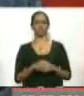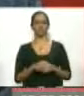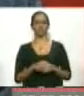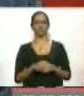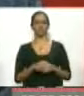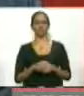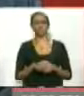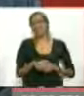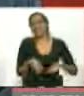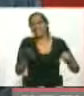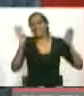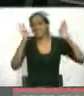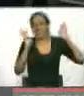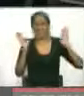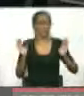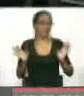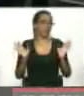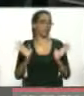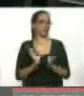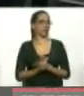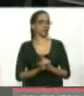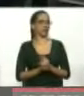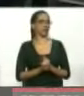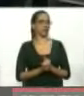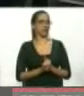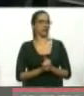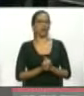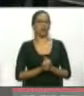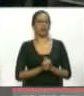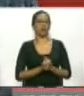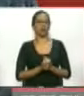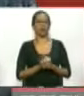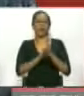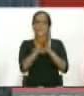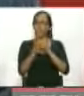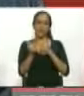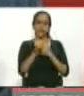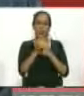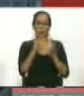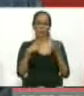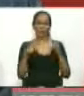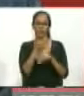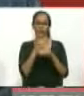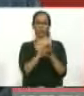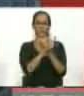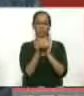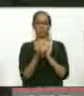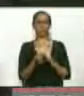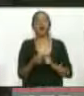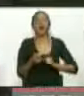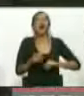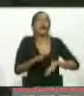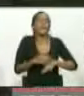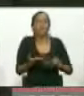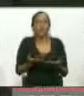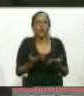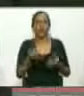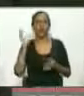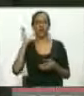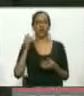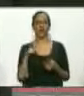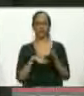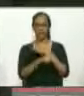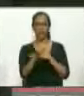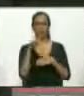este año la tríada será su posición nos agobia la transición la pregunta es por qué estado se va a lanzar windows